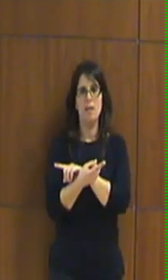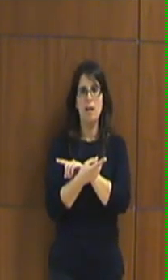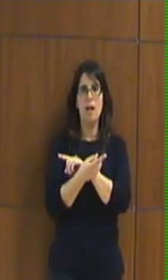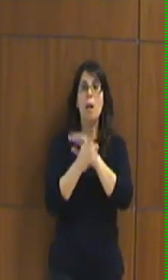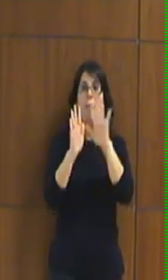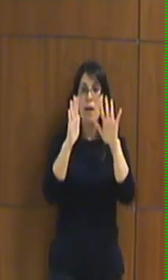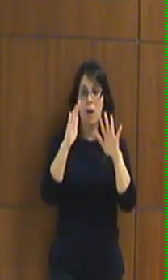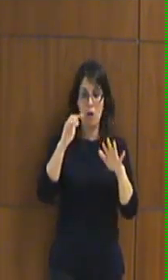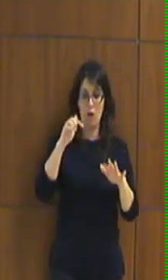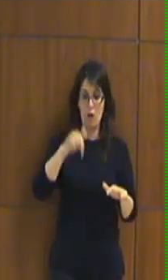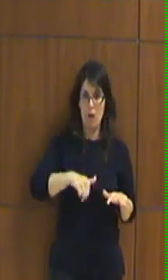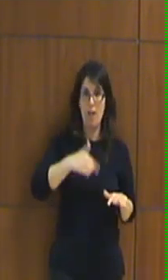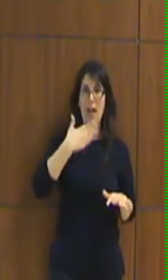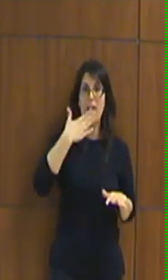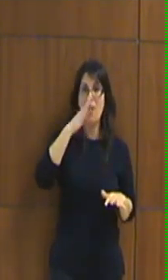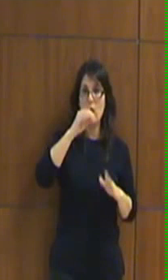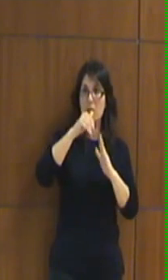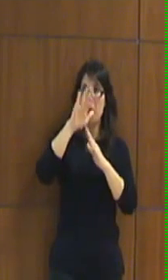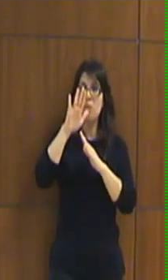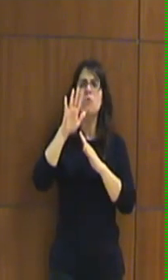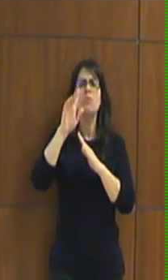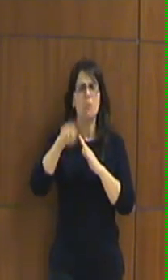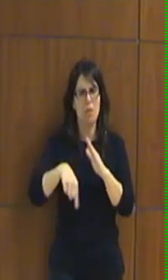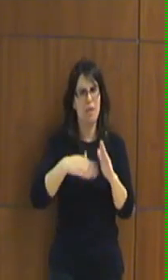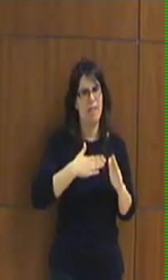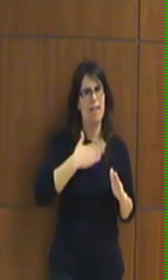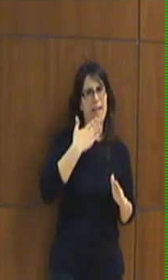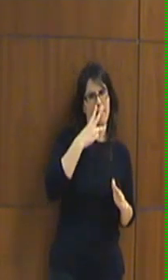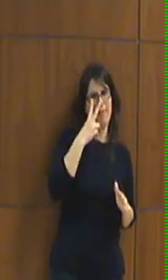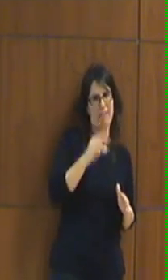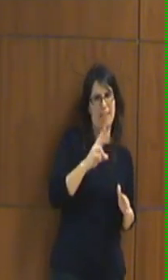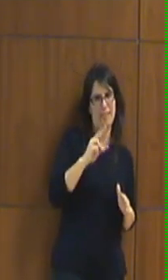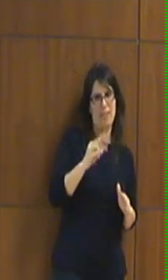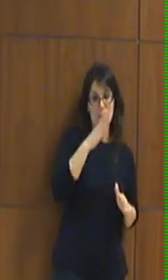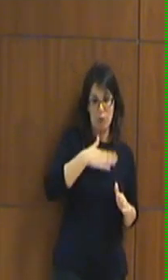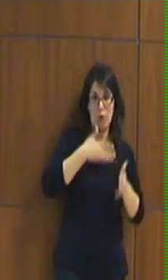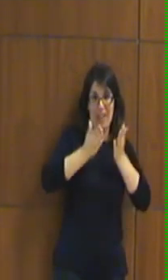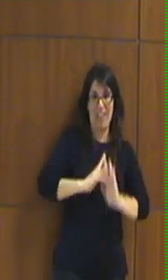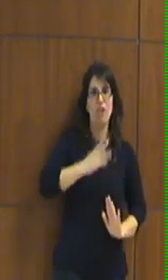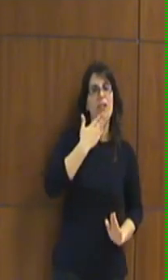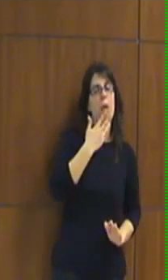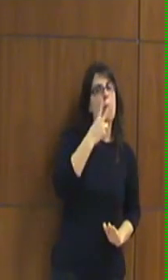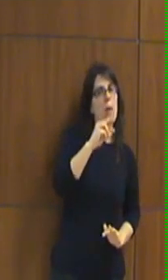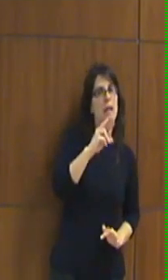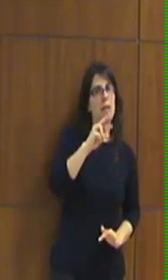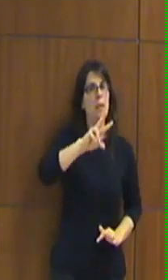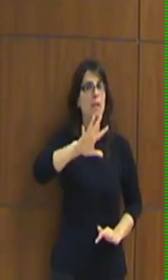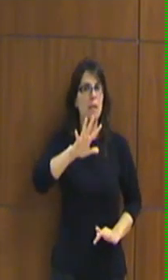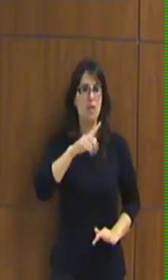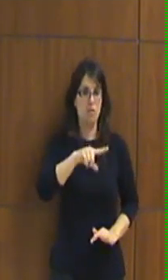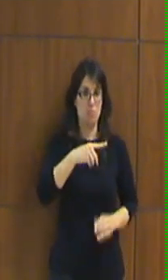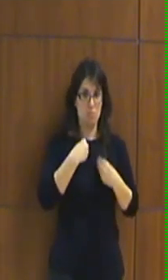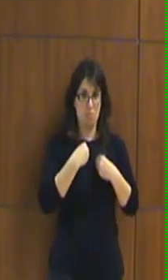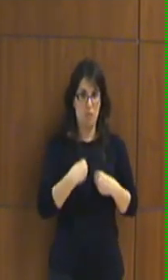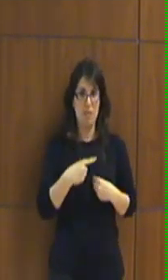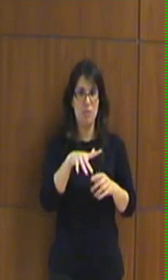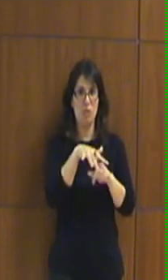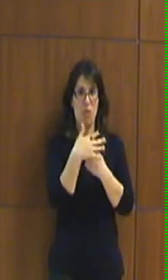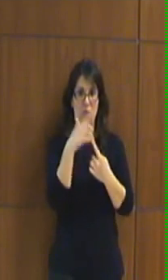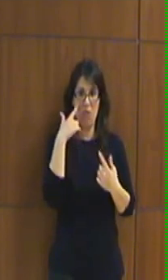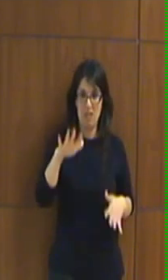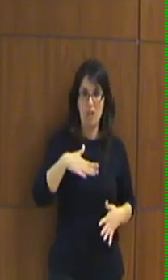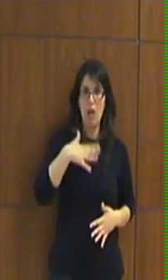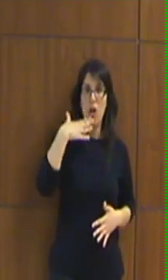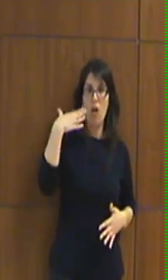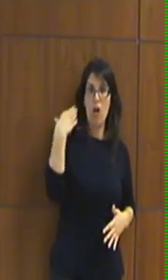años, Yo tengo hijos de 20, 25 y les pasa lo mismo, de que siendo muy jóvenes, siendo